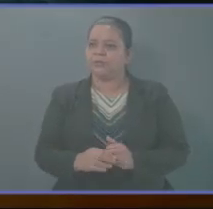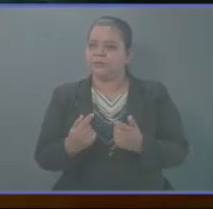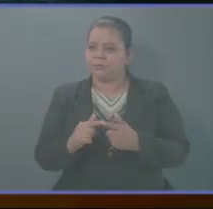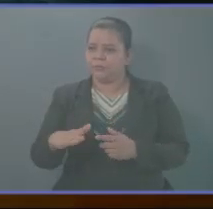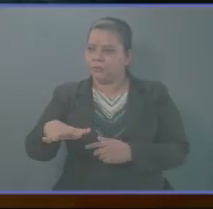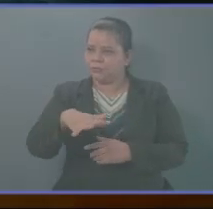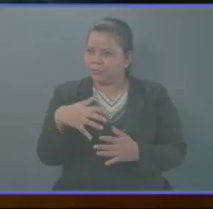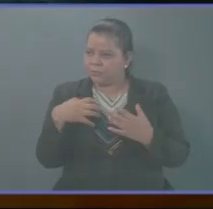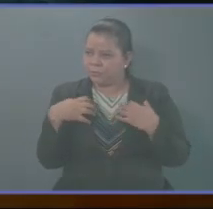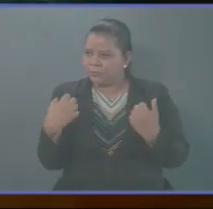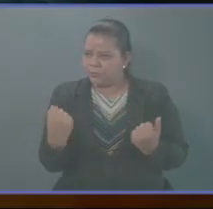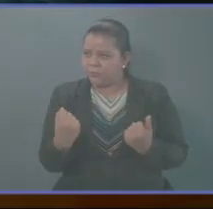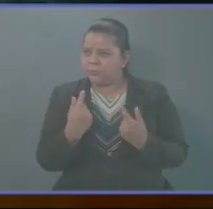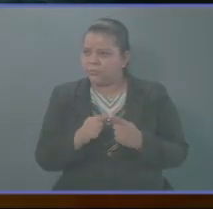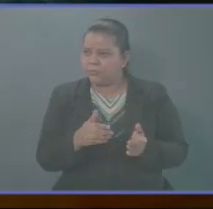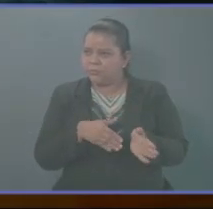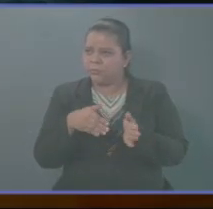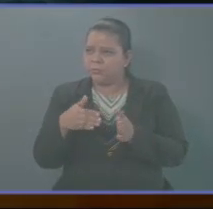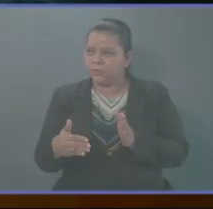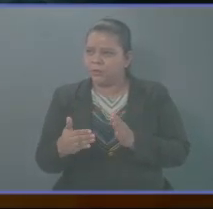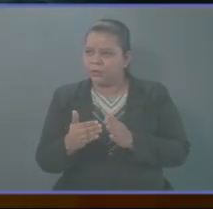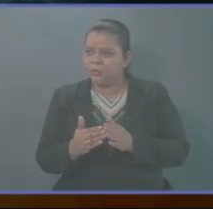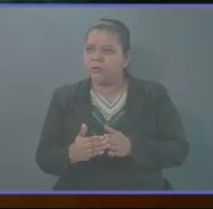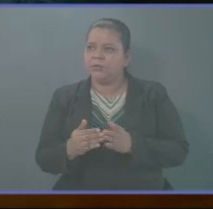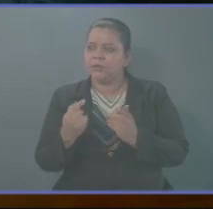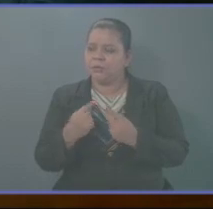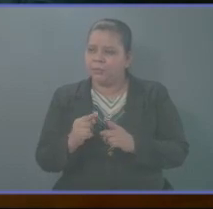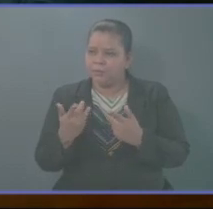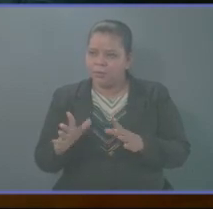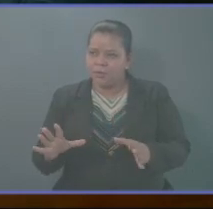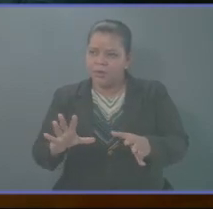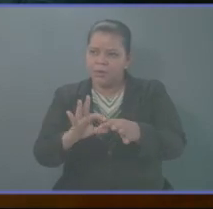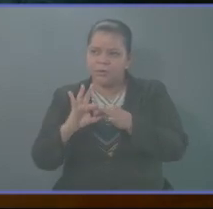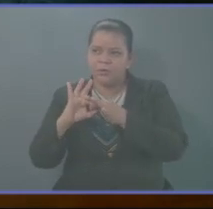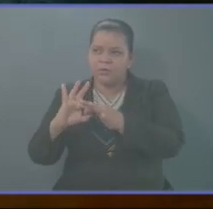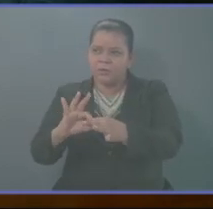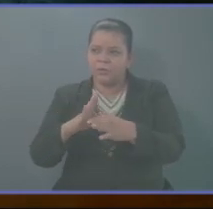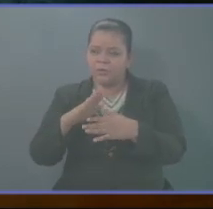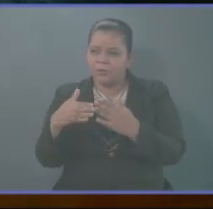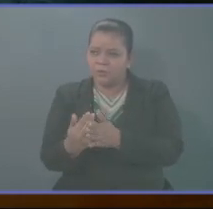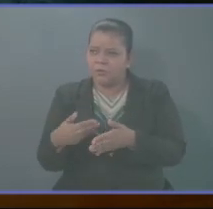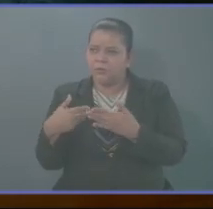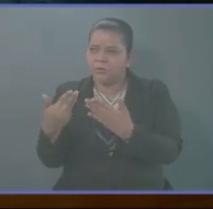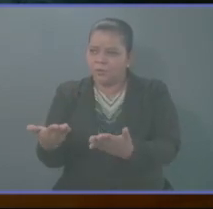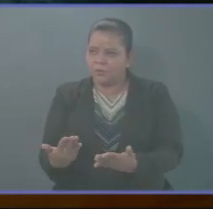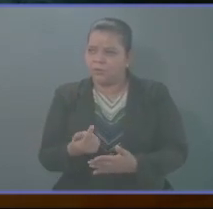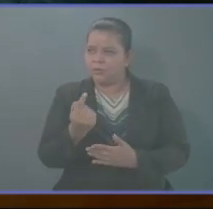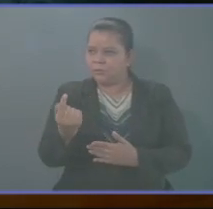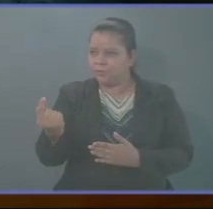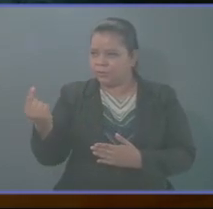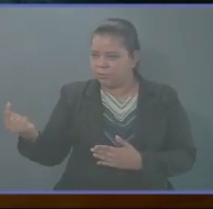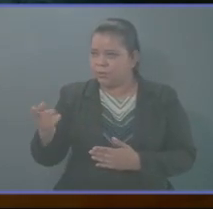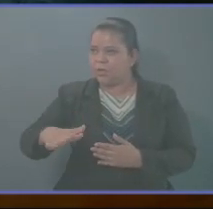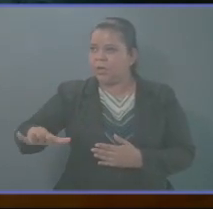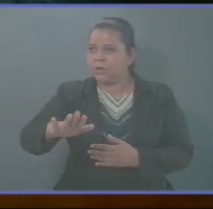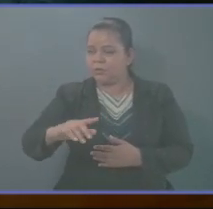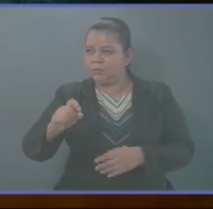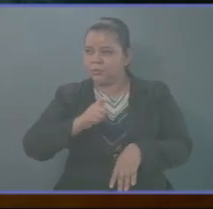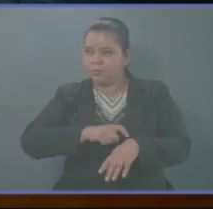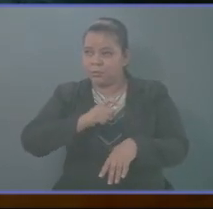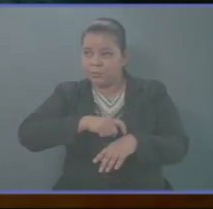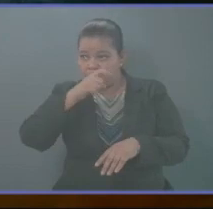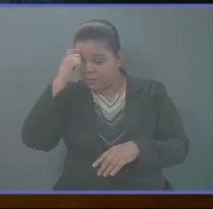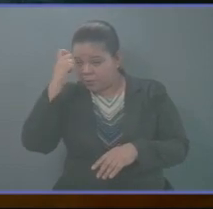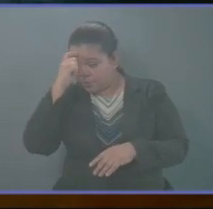COVID-19. Mencionan entre algunos puntos la pérdida de empleo que se espera de continuar sin poder laborar, el cierre